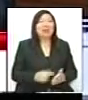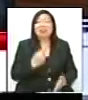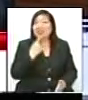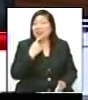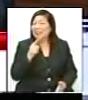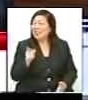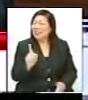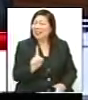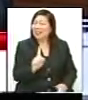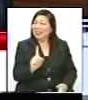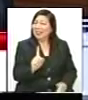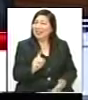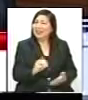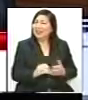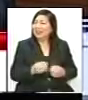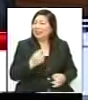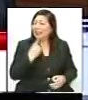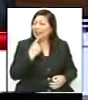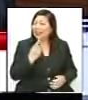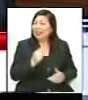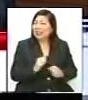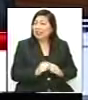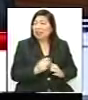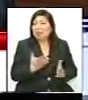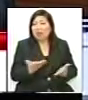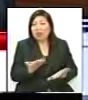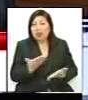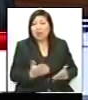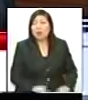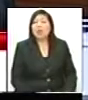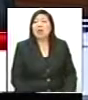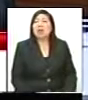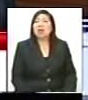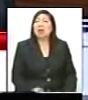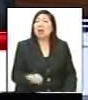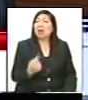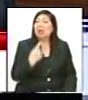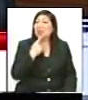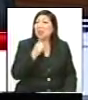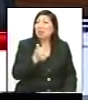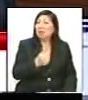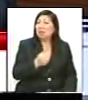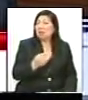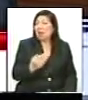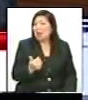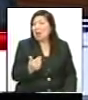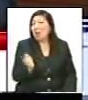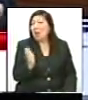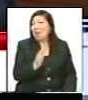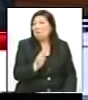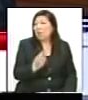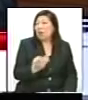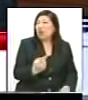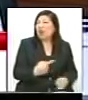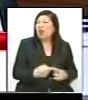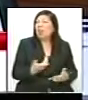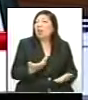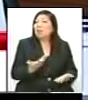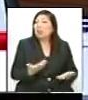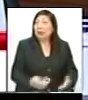es, lo que su sentencia dicen. Si en un caso similar, A sobre A, en uno dice A y en otro dice B, ¿qué pasa con ese